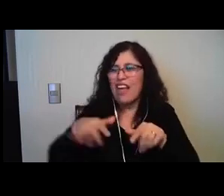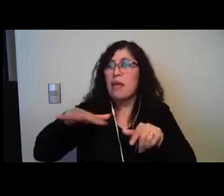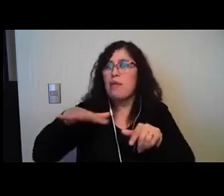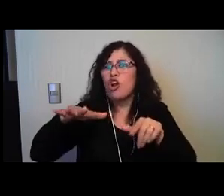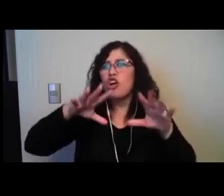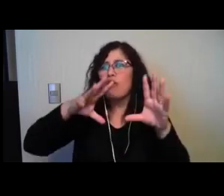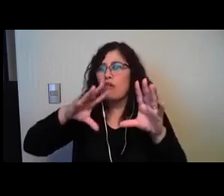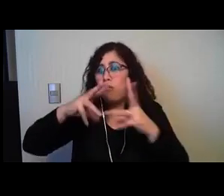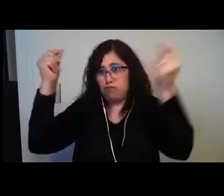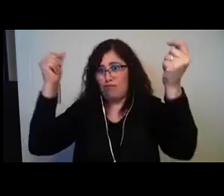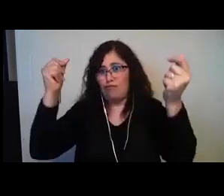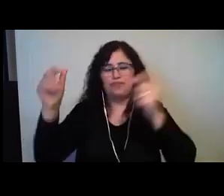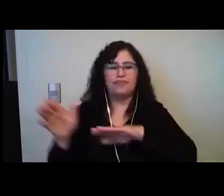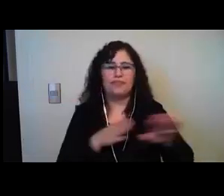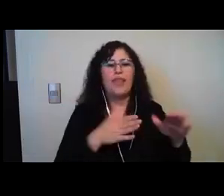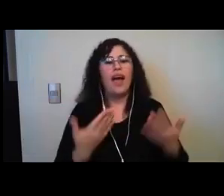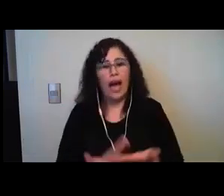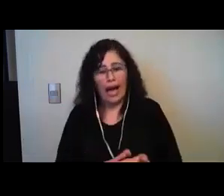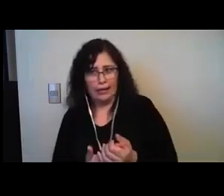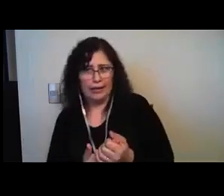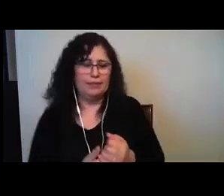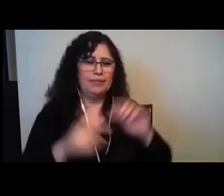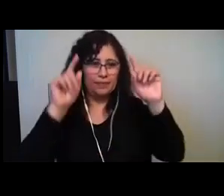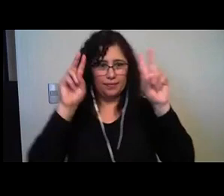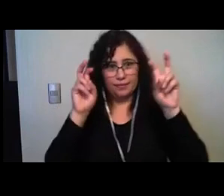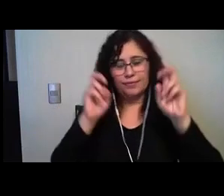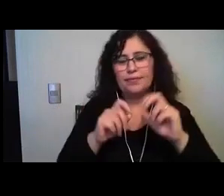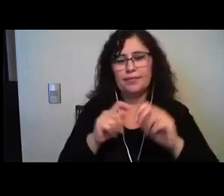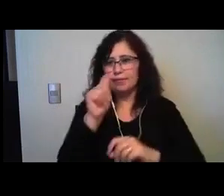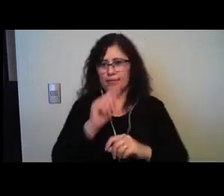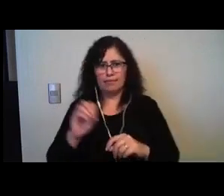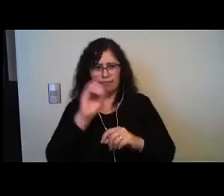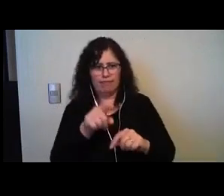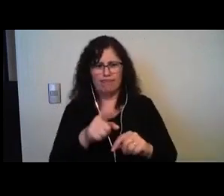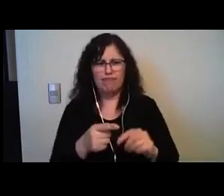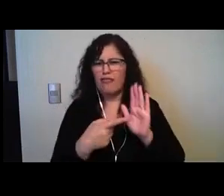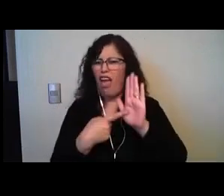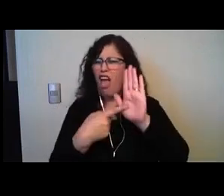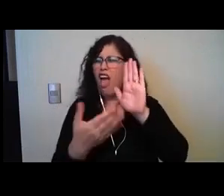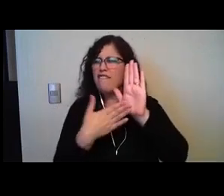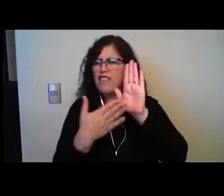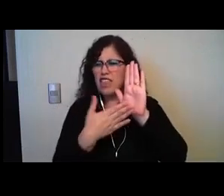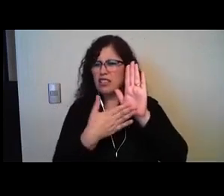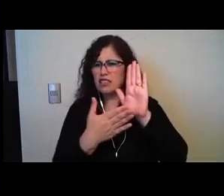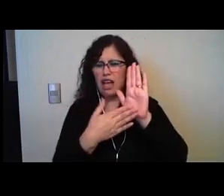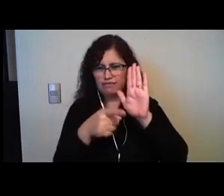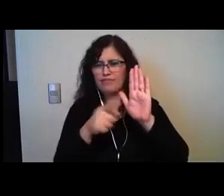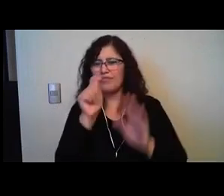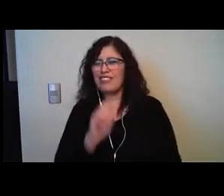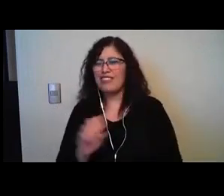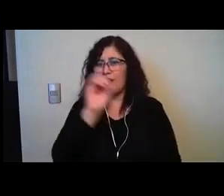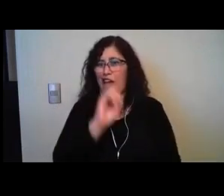Y esto, bueno, la evidencia un poco que aparece respecto de la enfermedad de Parkinson, de donde se destaca que la terapia ocupacional presenta